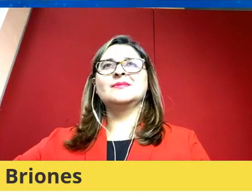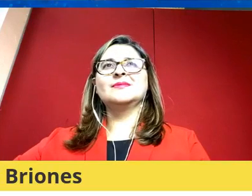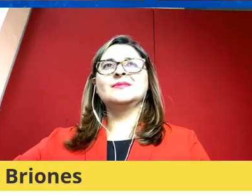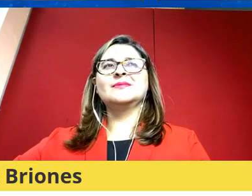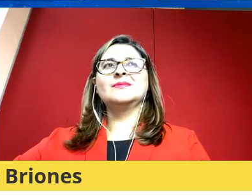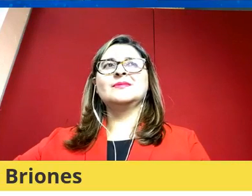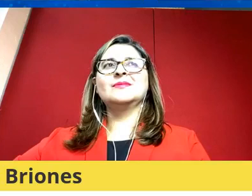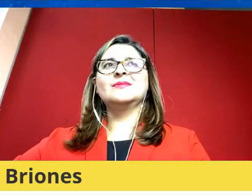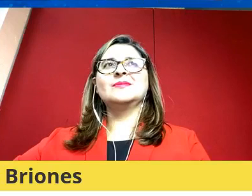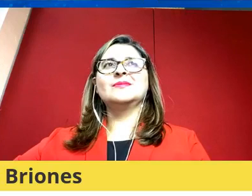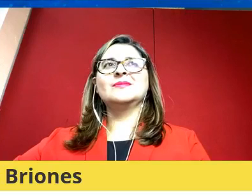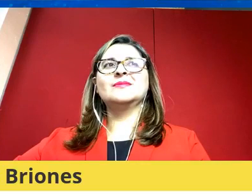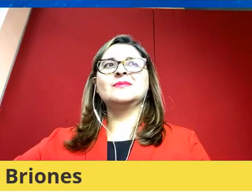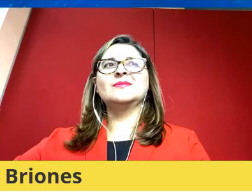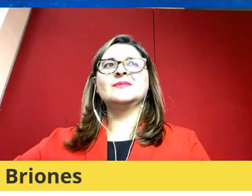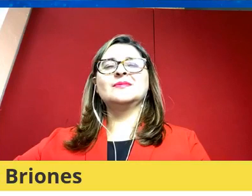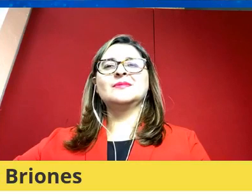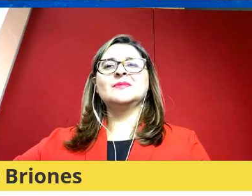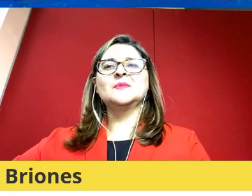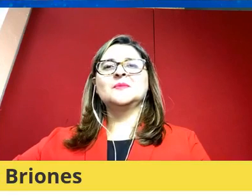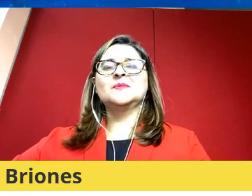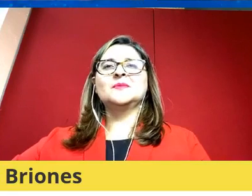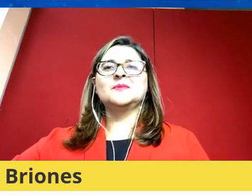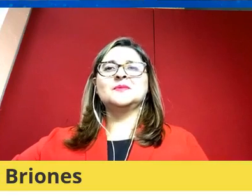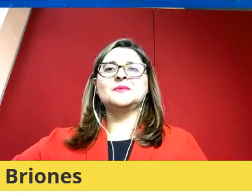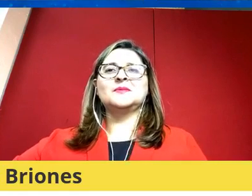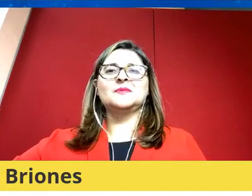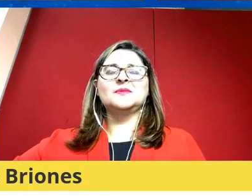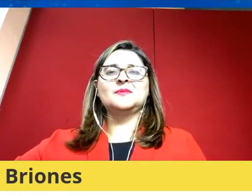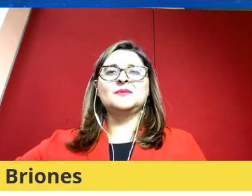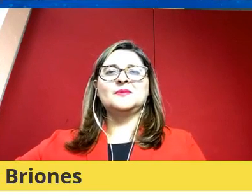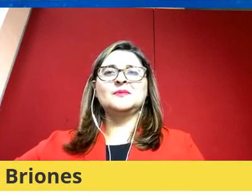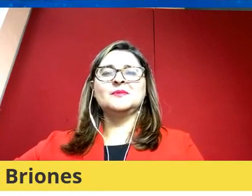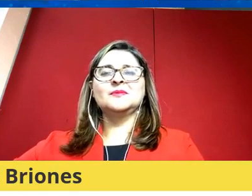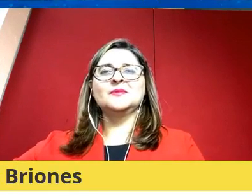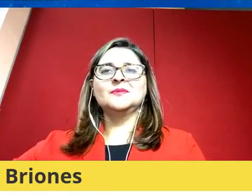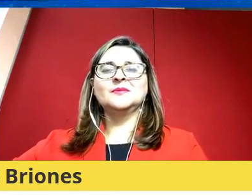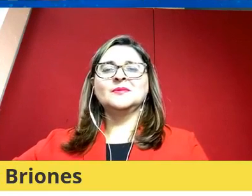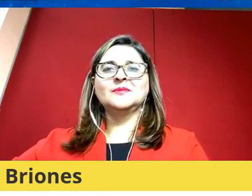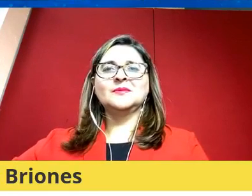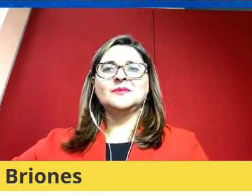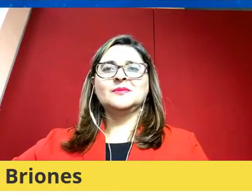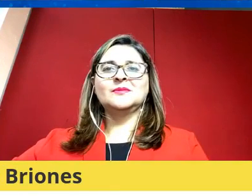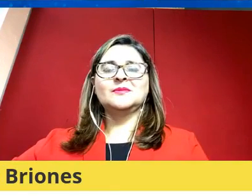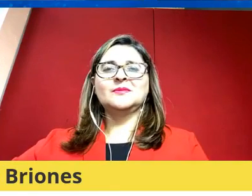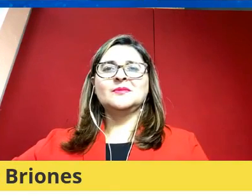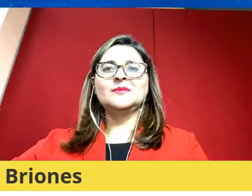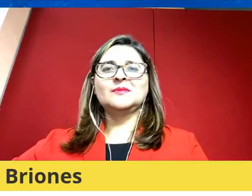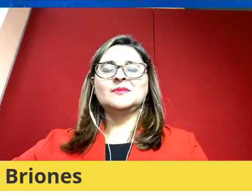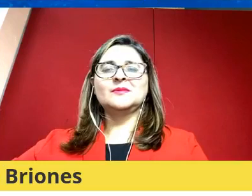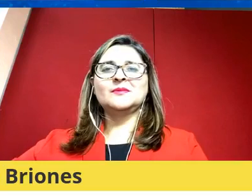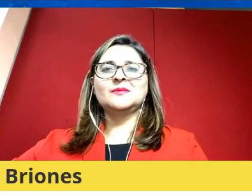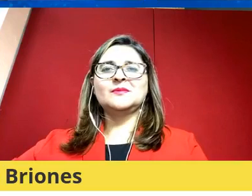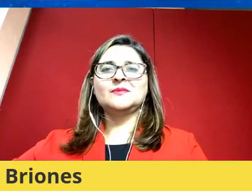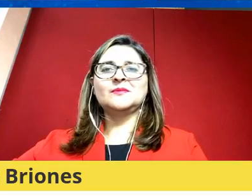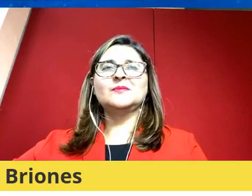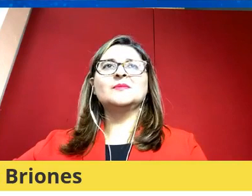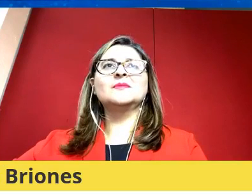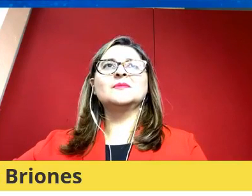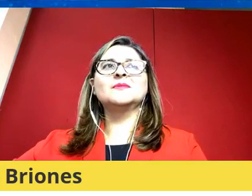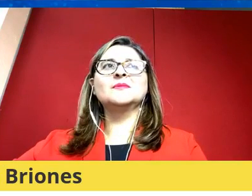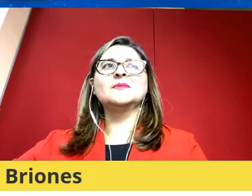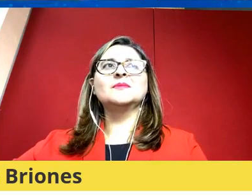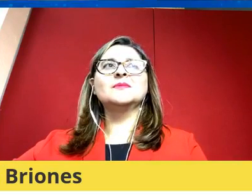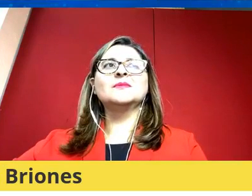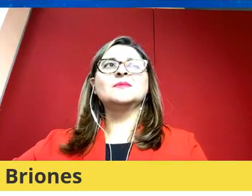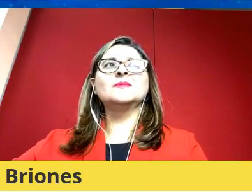pensar, hay que educarlos de otra manera, hay que ponerle la realidad adelante y que los niños vayan